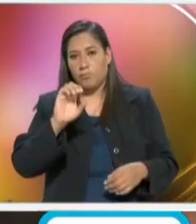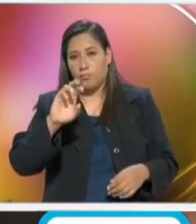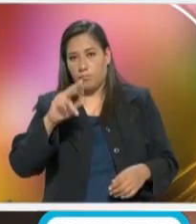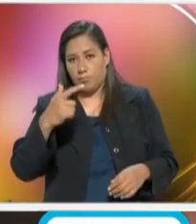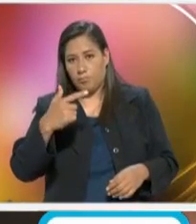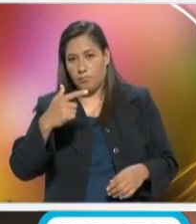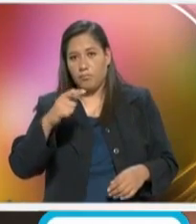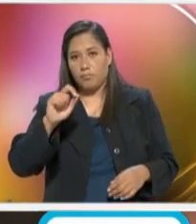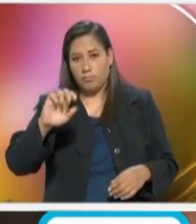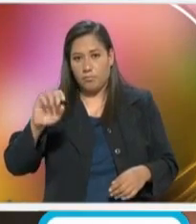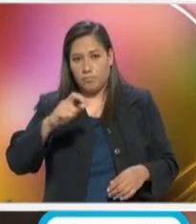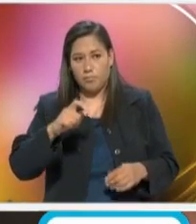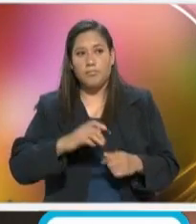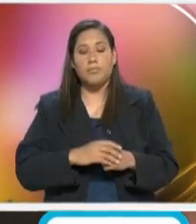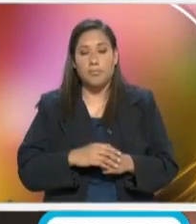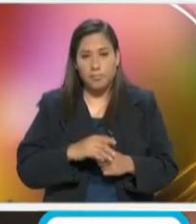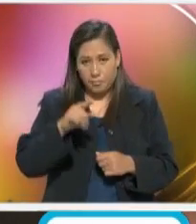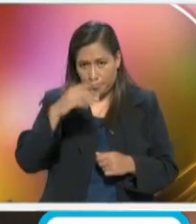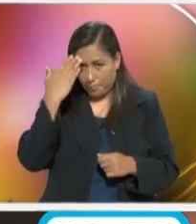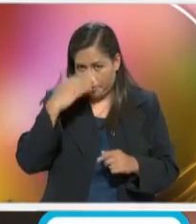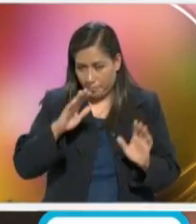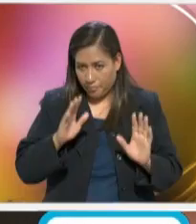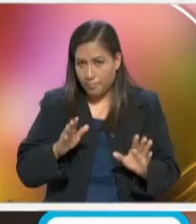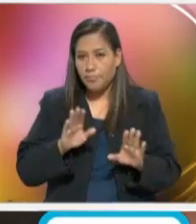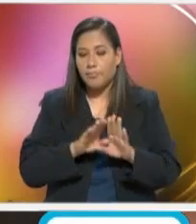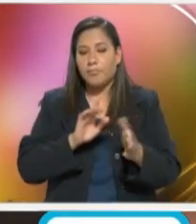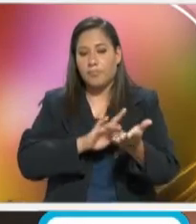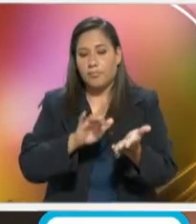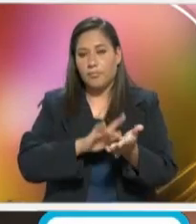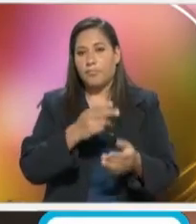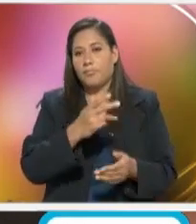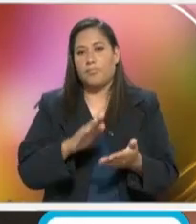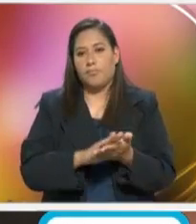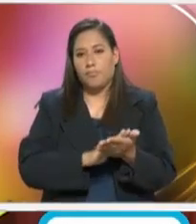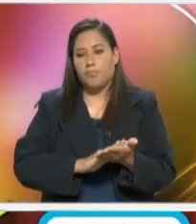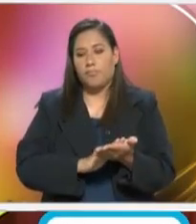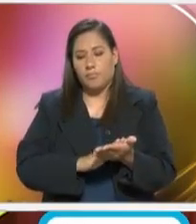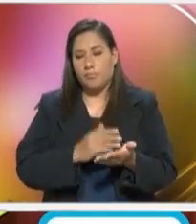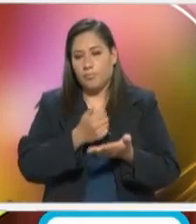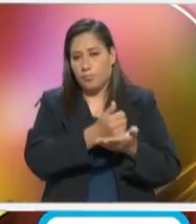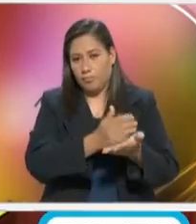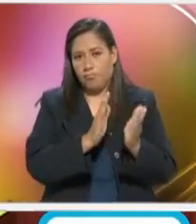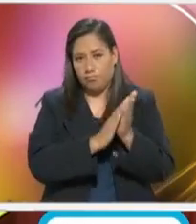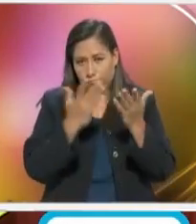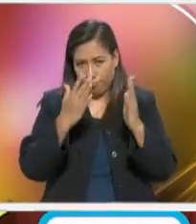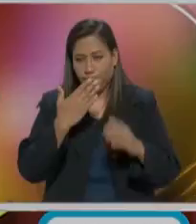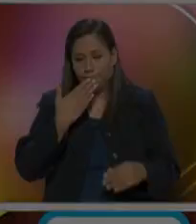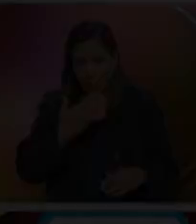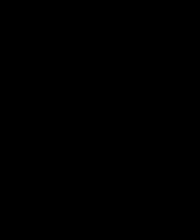www.educampo.org.mx. Perfecto. Usted ya muchísimas sabe, gracias. usted ya lo sabe cómo apoyar esta noble labor a la cual aplaudimos. Muchas gracias por haber estado aquí.